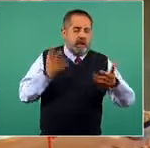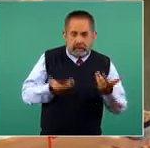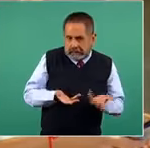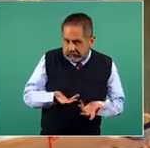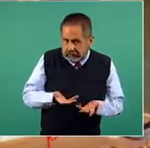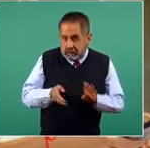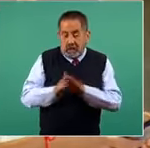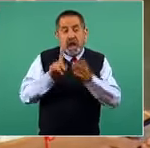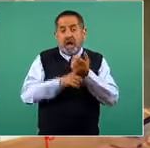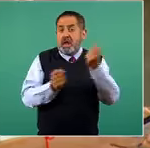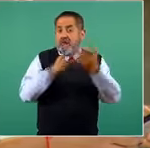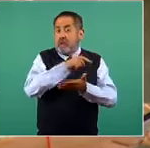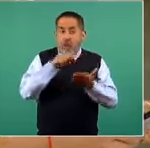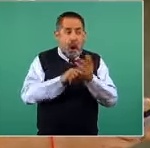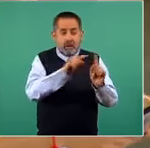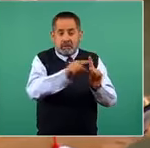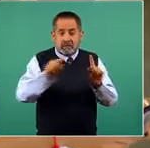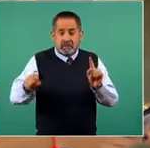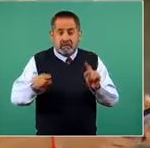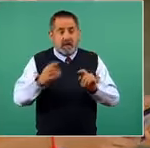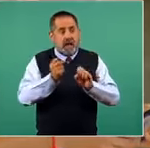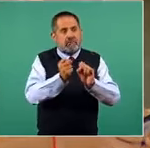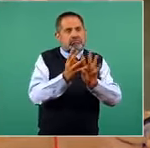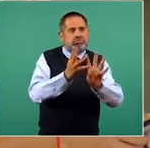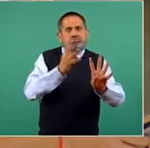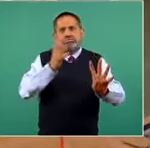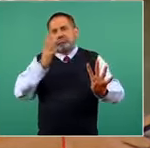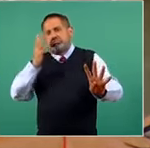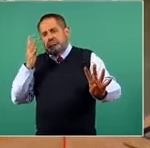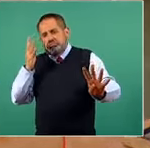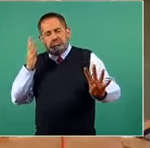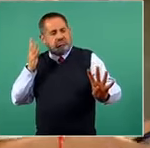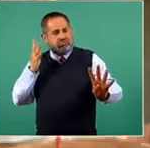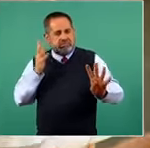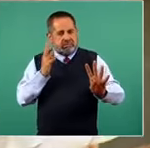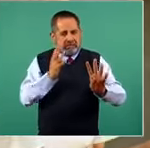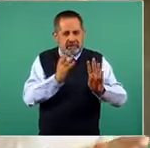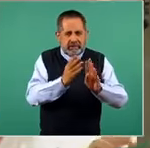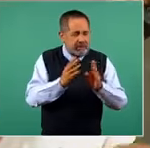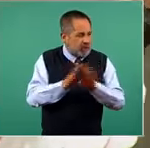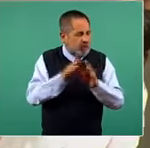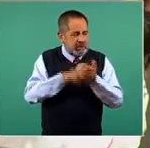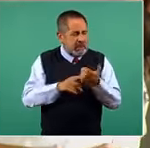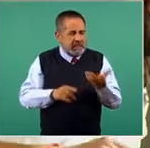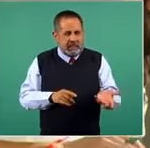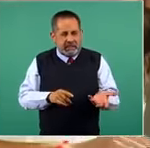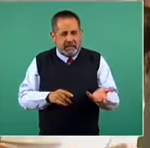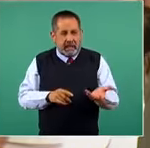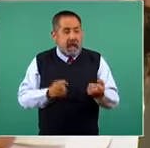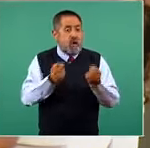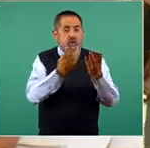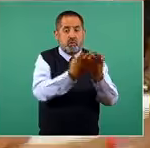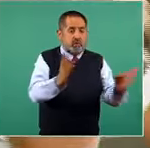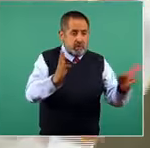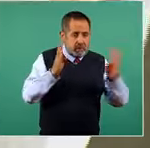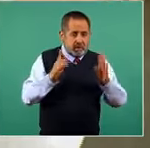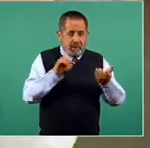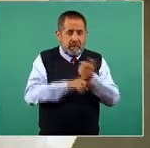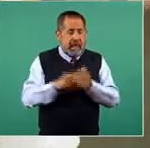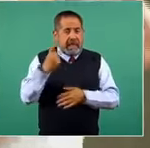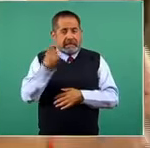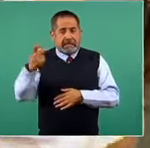de que en varios lugares pues hubo largas filas, que incluso terminando la jornada electoral pues había casillas donde había más de